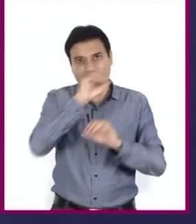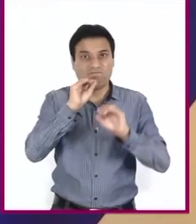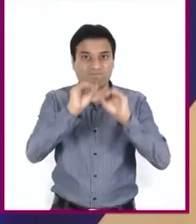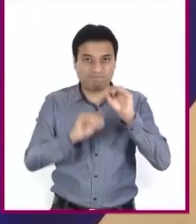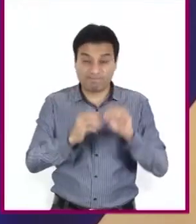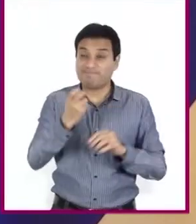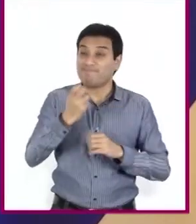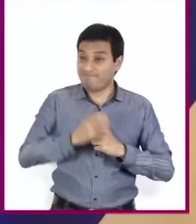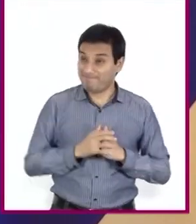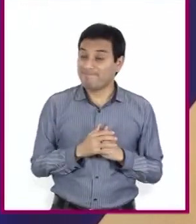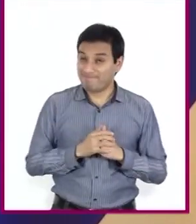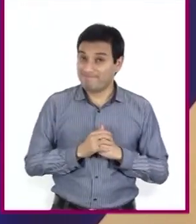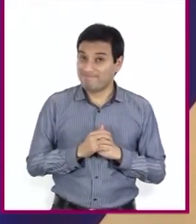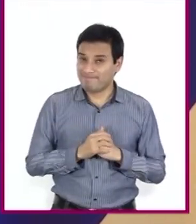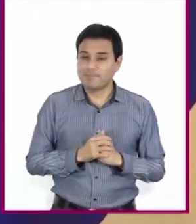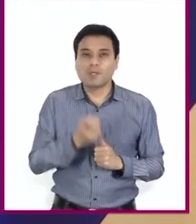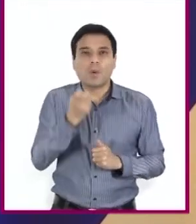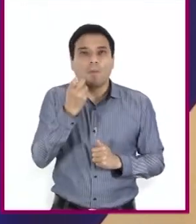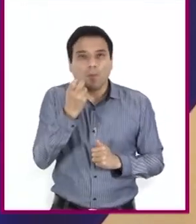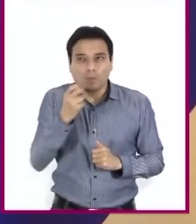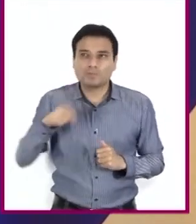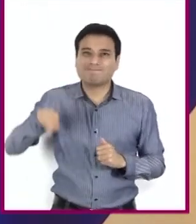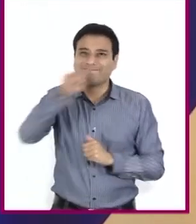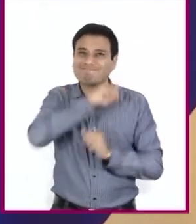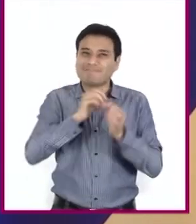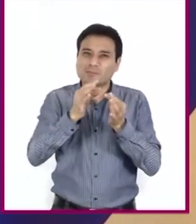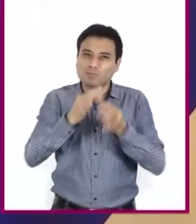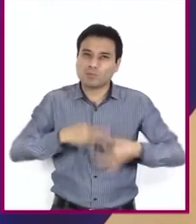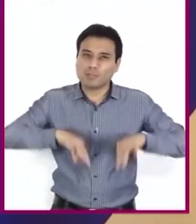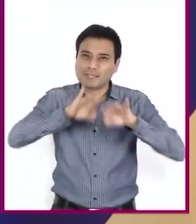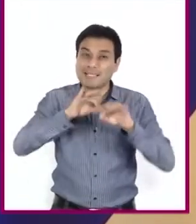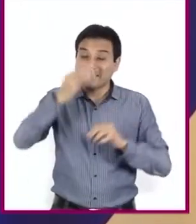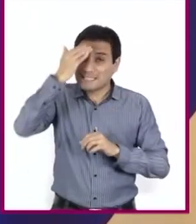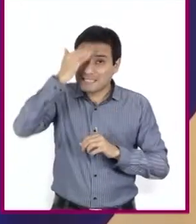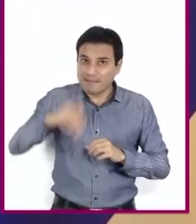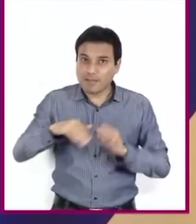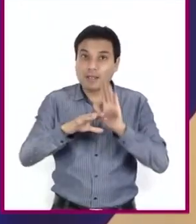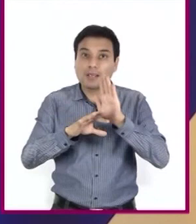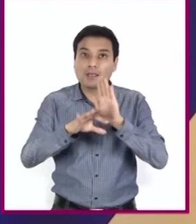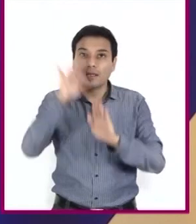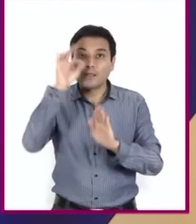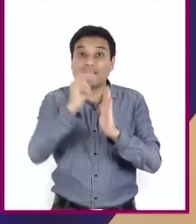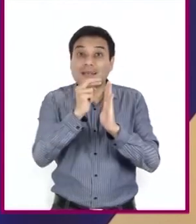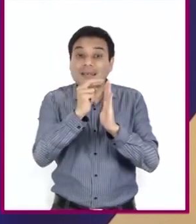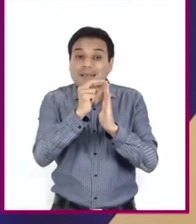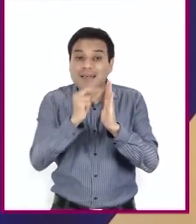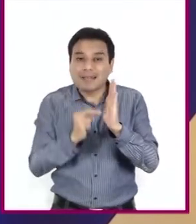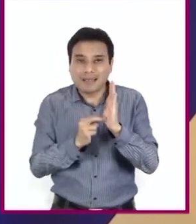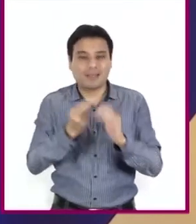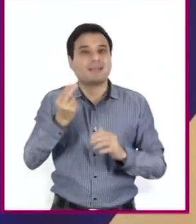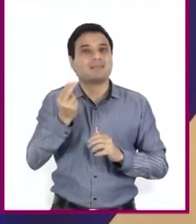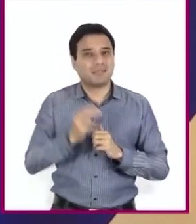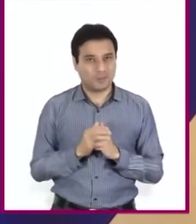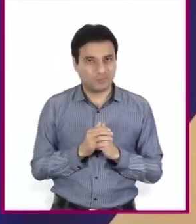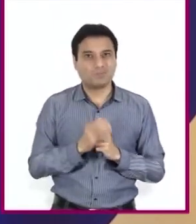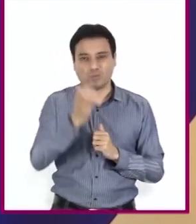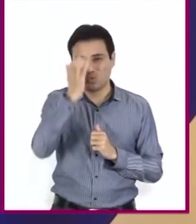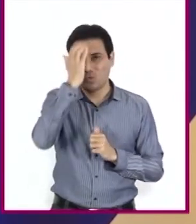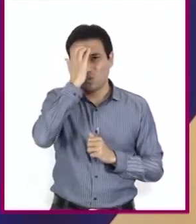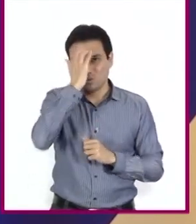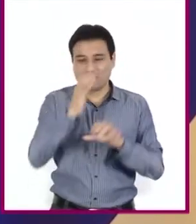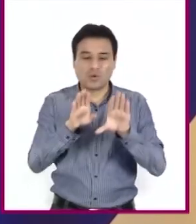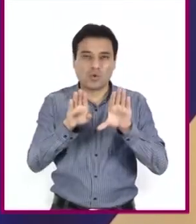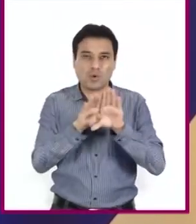Así es. Por eso es muy importante saber deducir la regla matemática o expresión algebraica